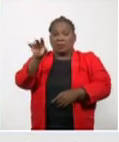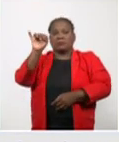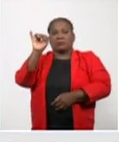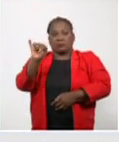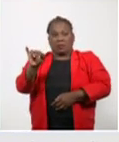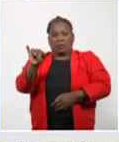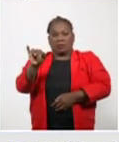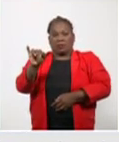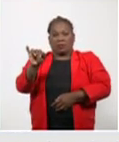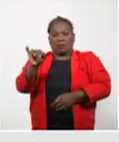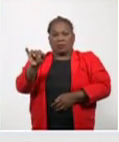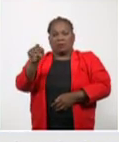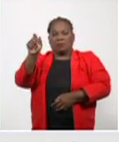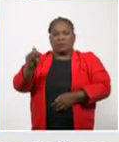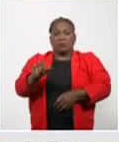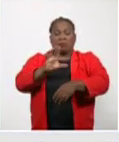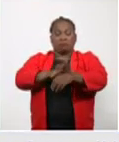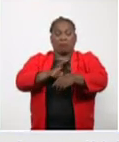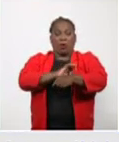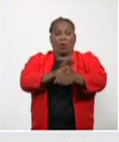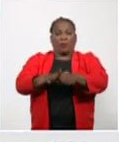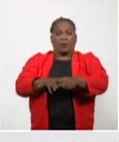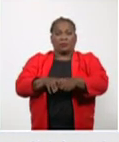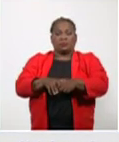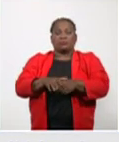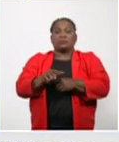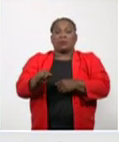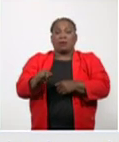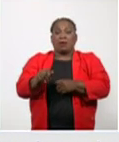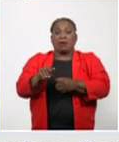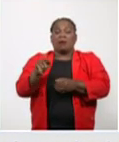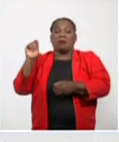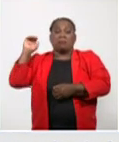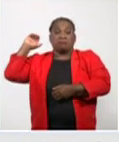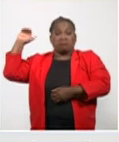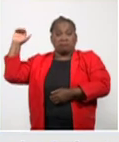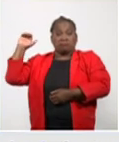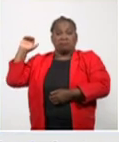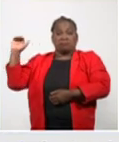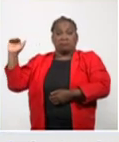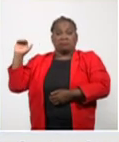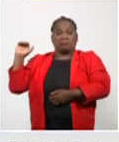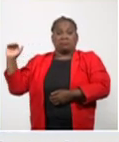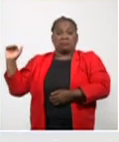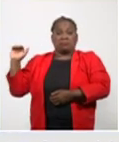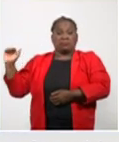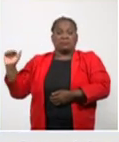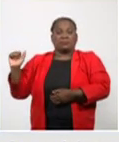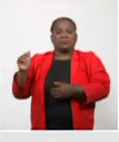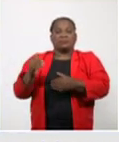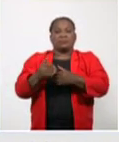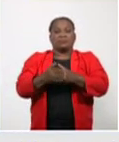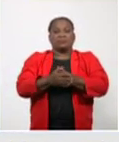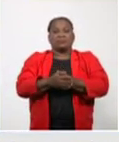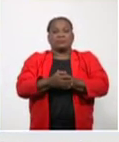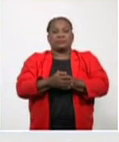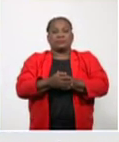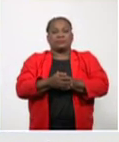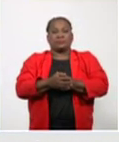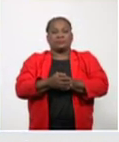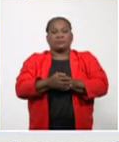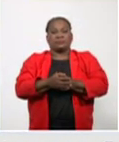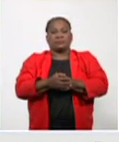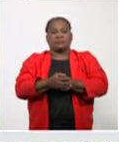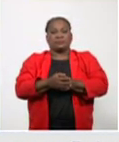casos autóctonos, Matanzas con 16, Colón con 3, Cárdenas con 2, al igual que Perico y Los